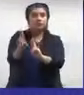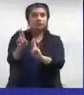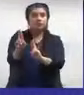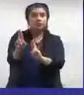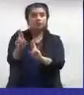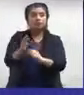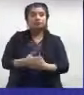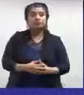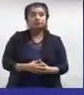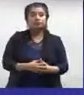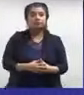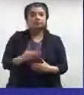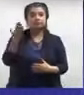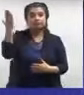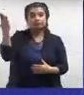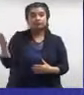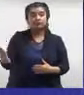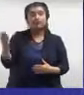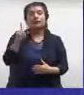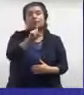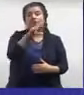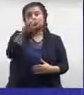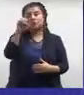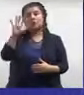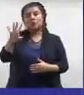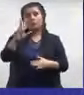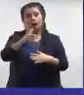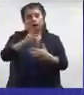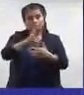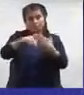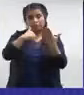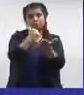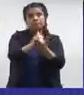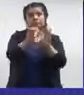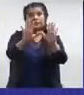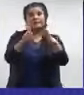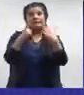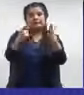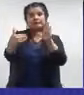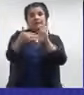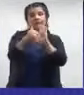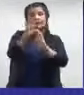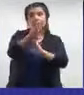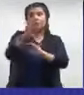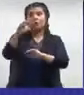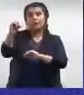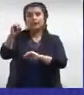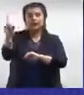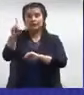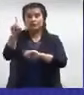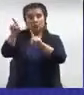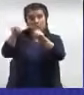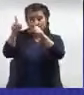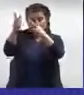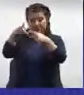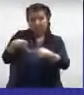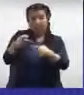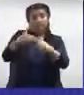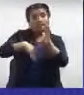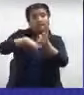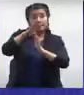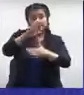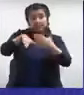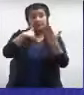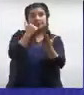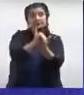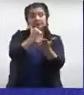El resultado de la votación es el siguiente: 104 a favor, 16 en contra, 40 ausentes, por lo que habiendo mayoría que ha aprobado